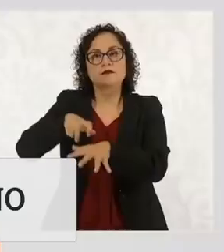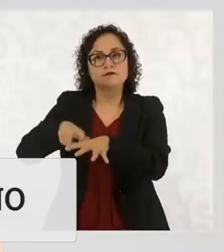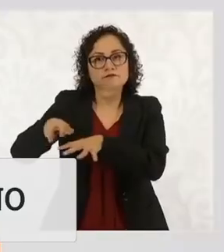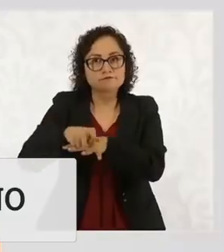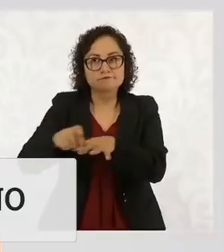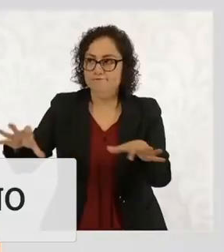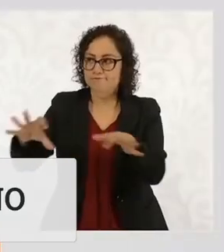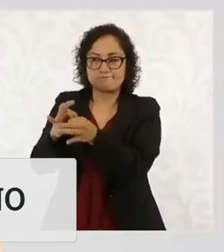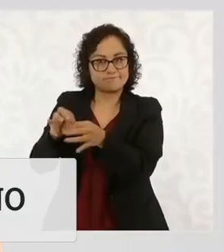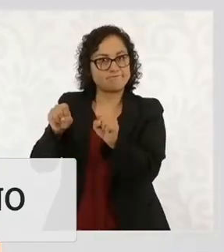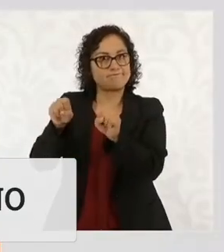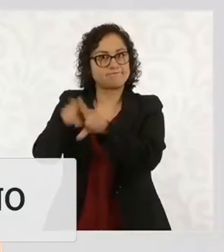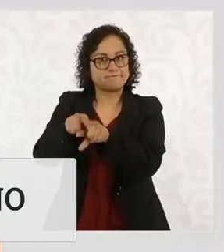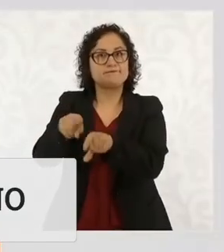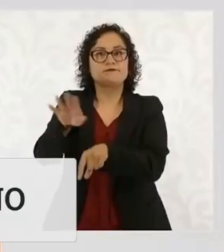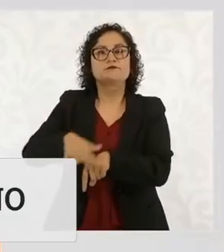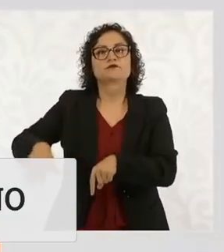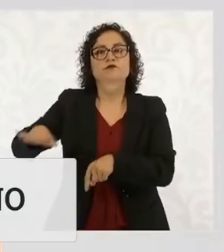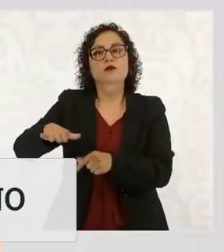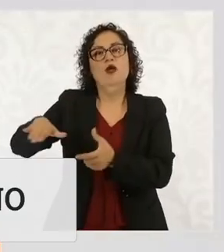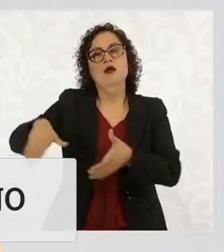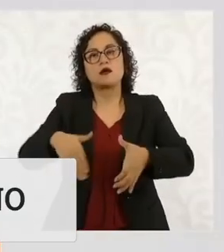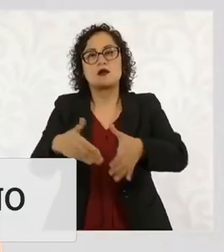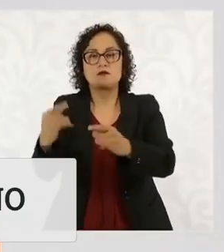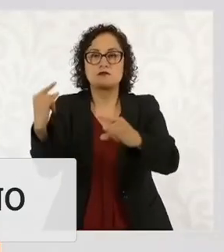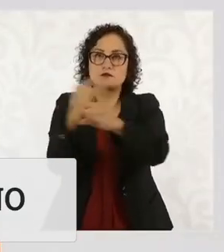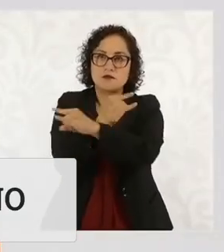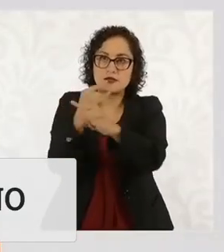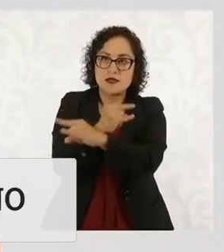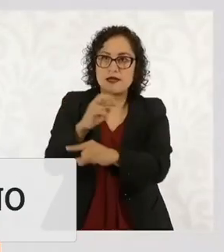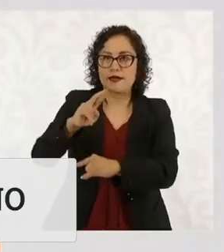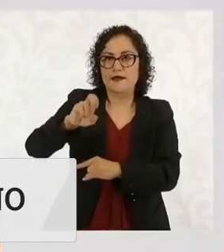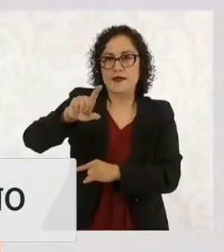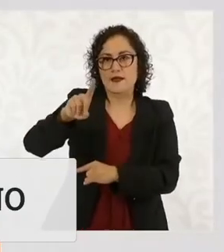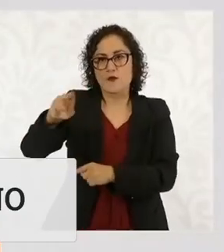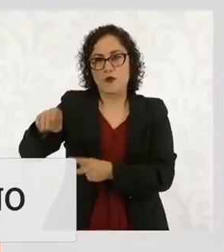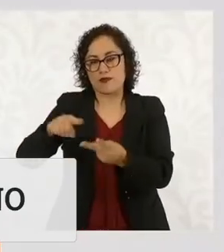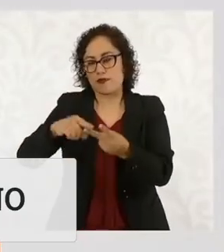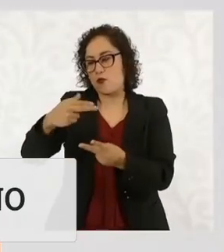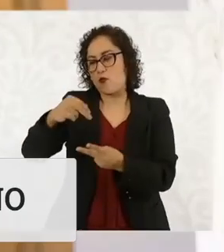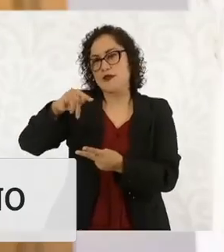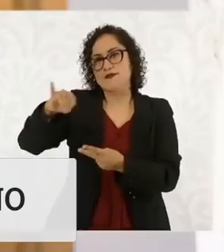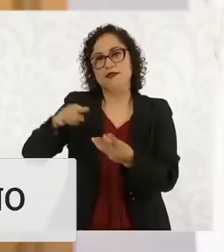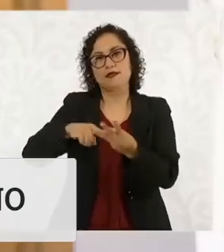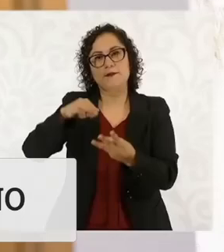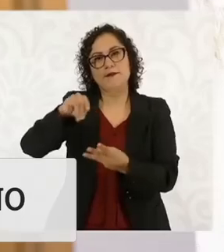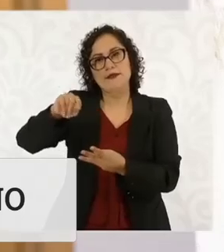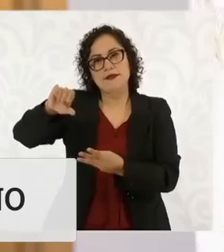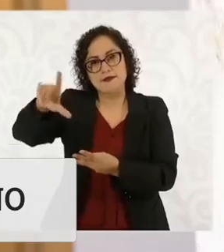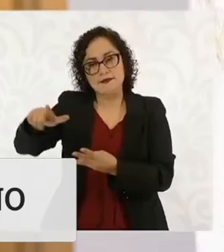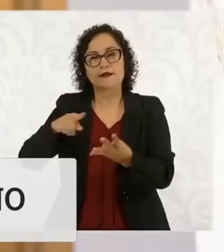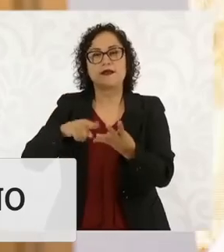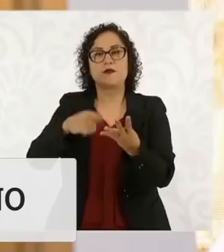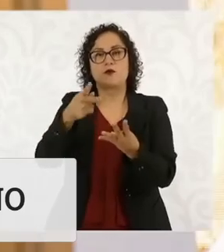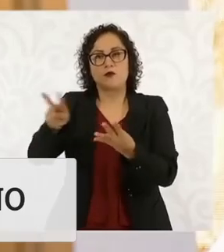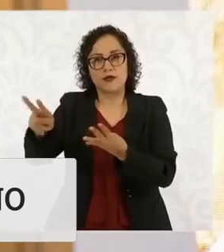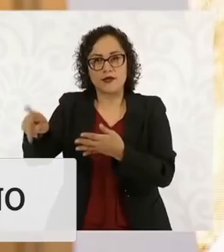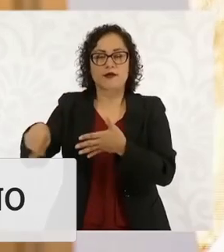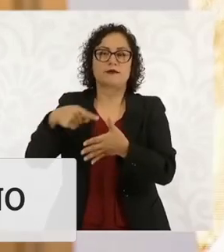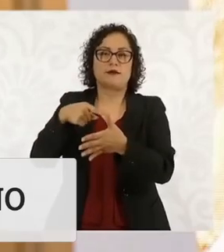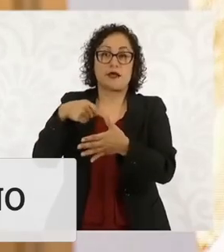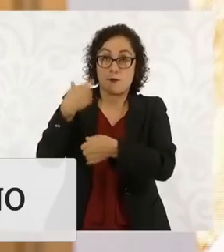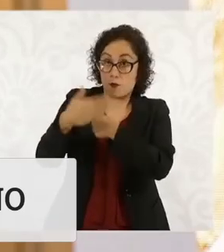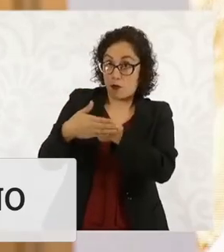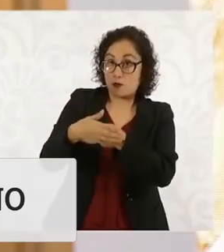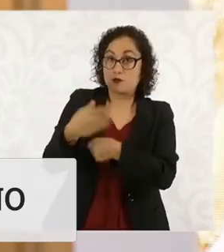las carreteras Real del Monte, Huasca, Mitla-Tehuantepec, Las Varas, Puerto Vallarta. Para